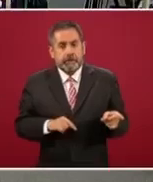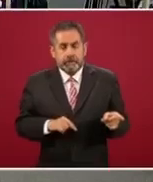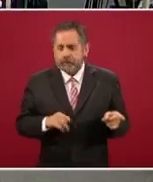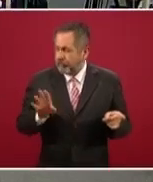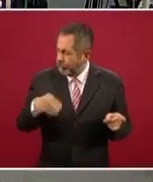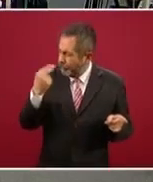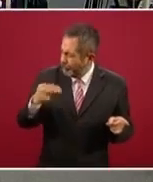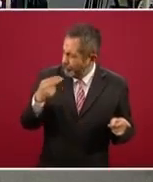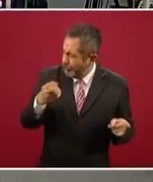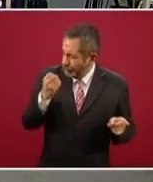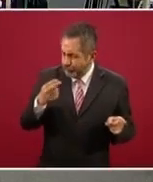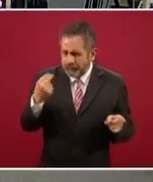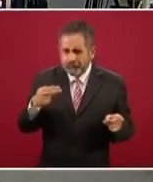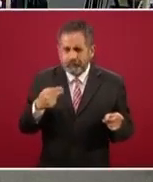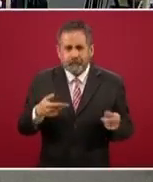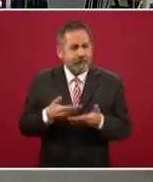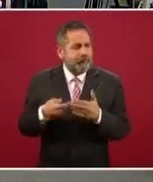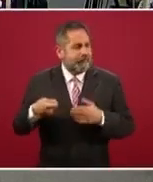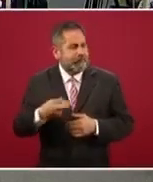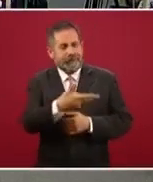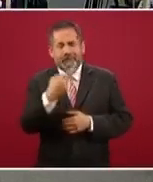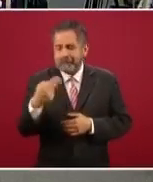¿cómo les llaman ahora?